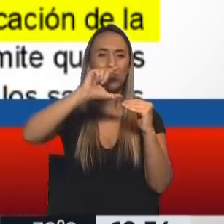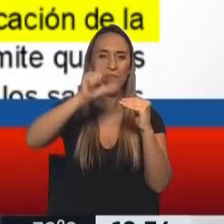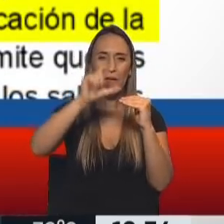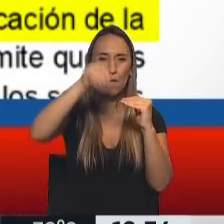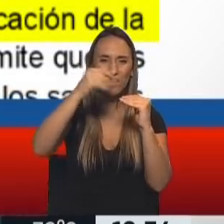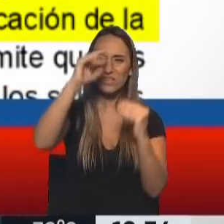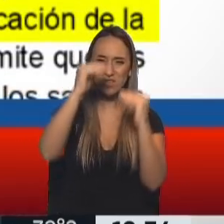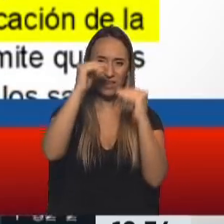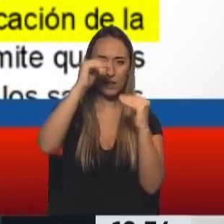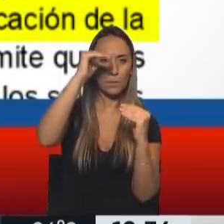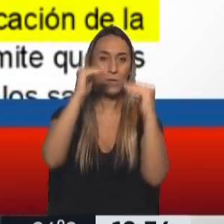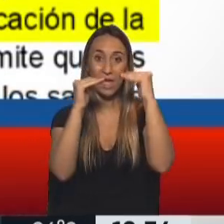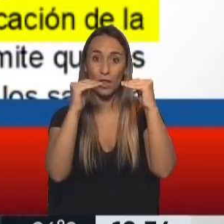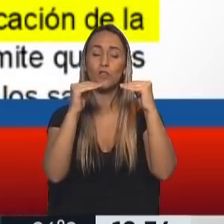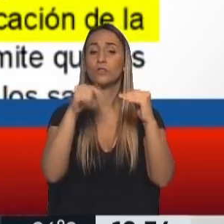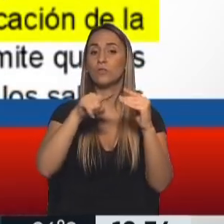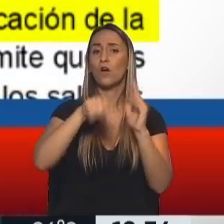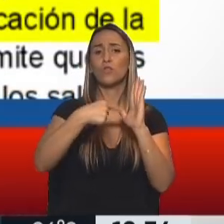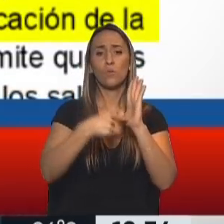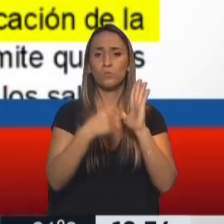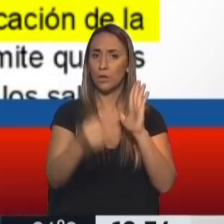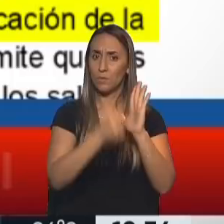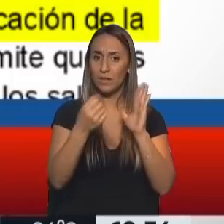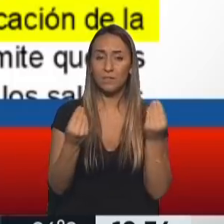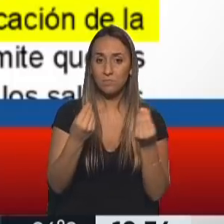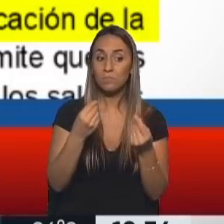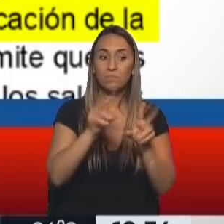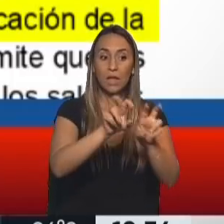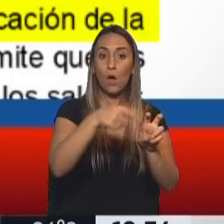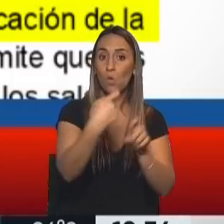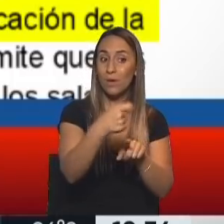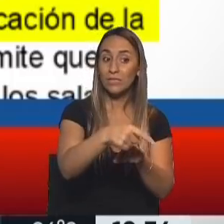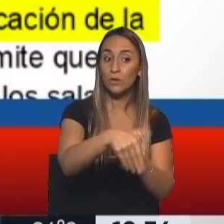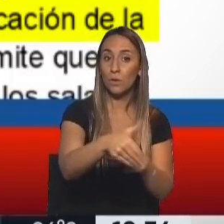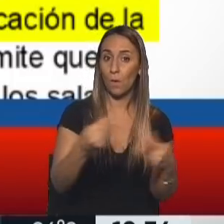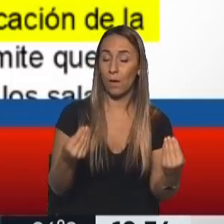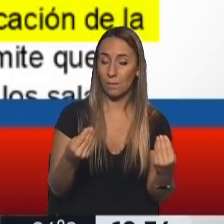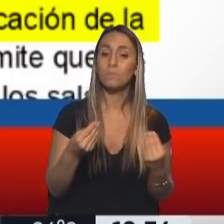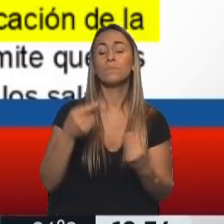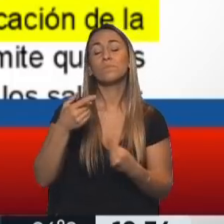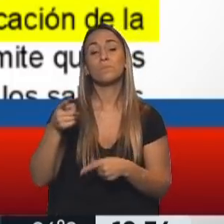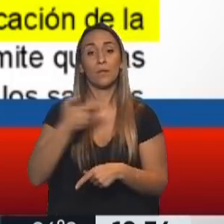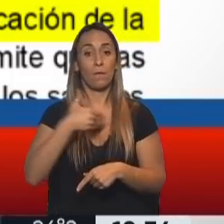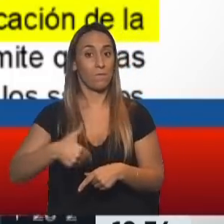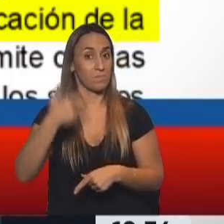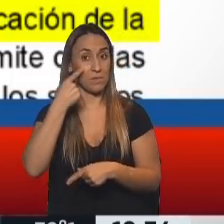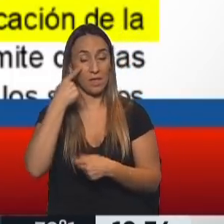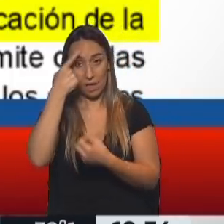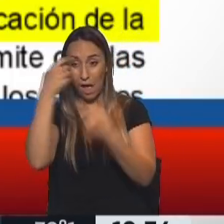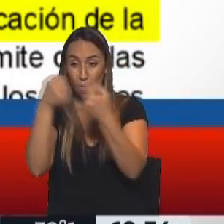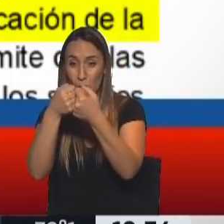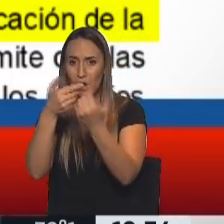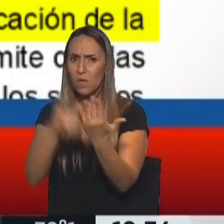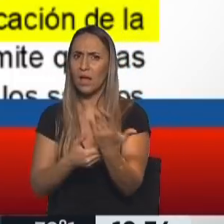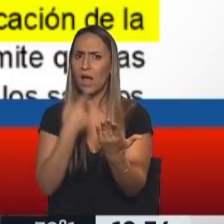Bueno, esto también es importante, ¿no? ¿Qué va a pasar con las jubilaciones? Una aclaración: el acuerdo con el Fondo Monetario no prevé ninguna